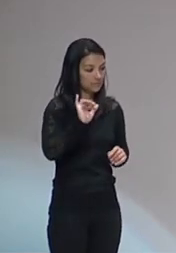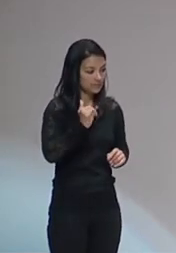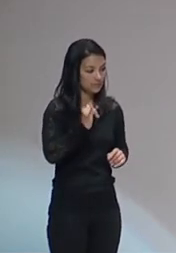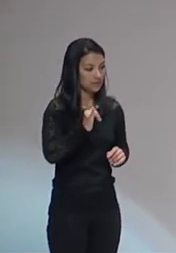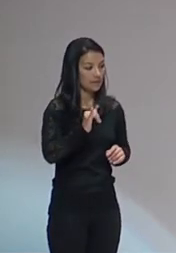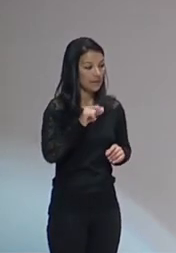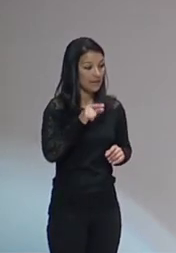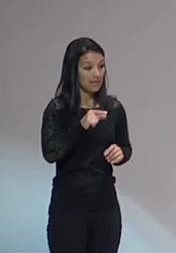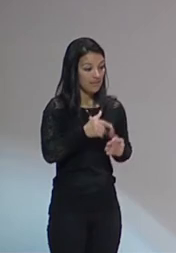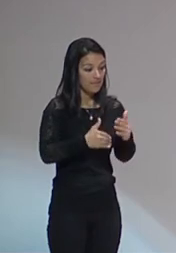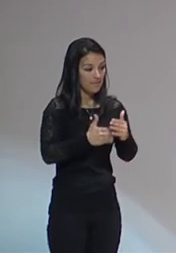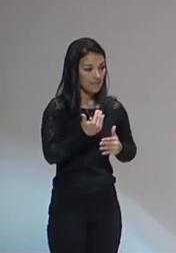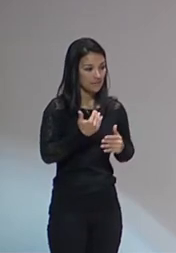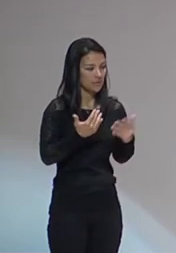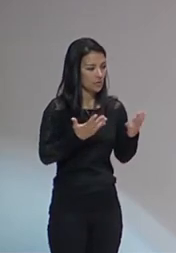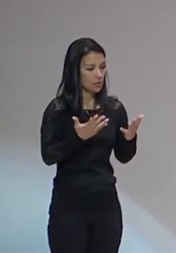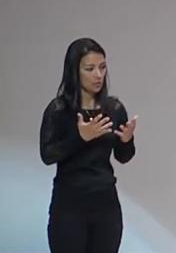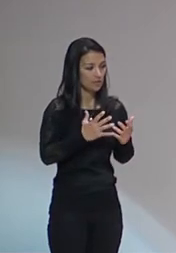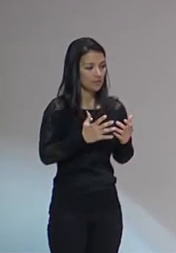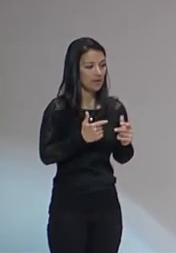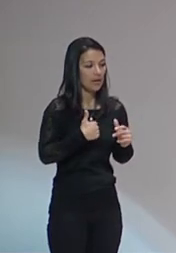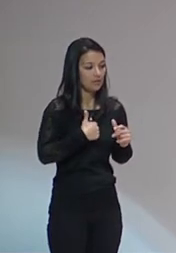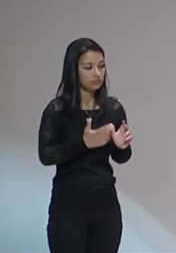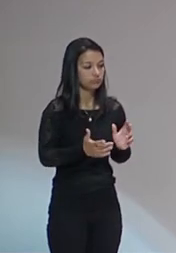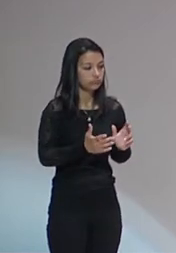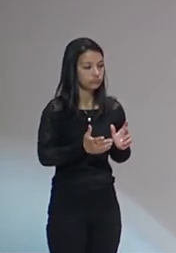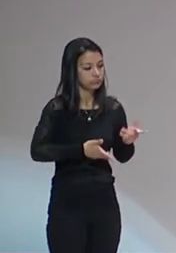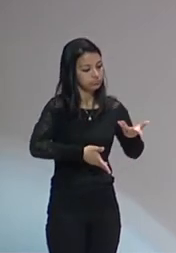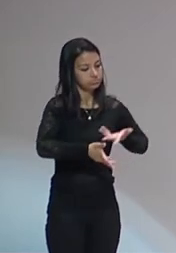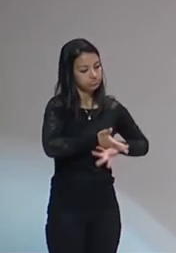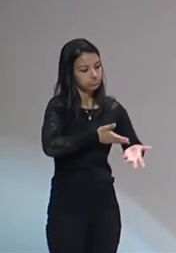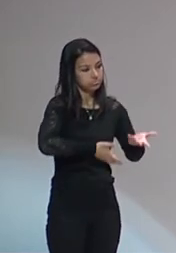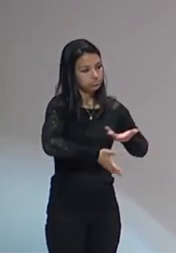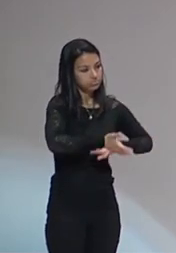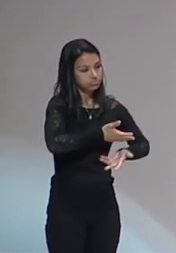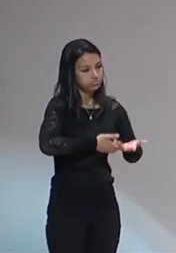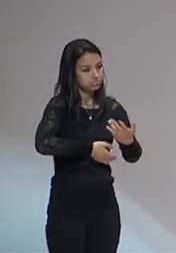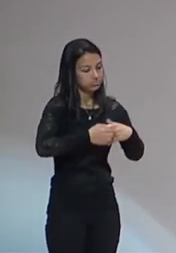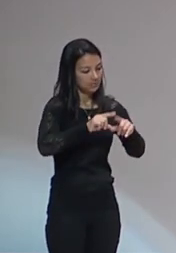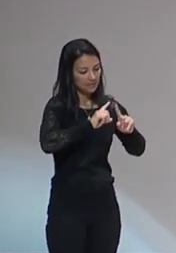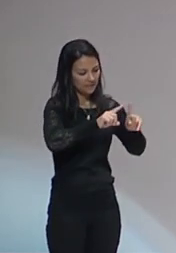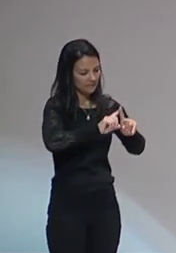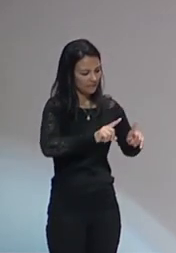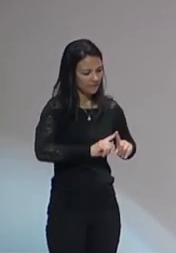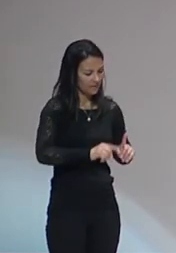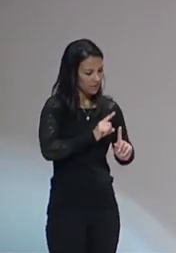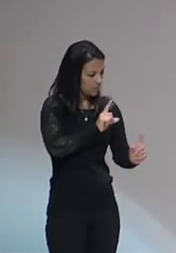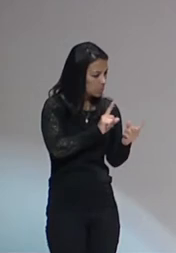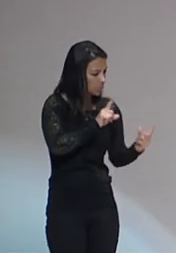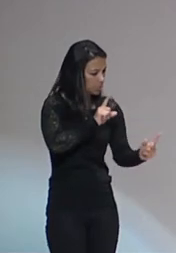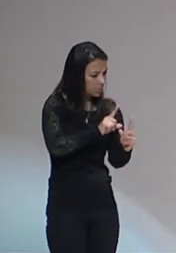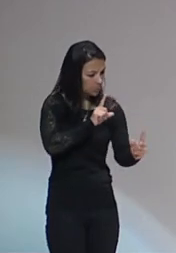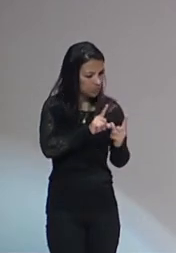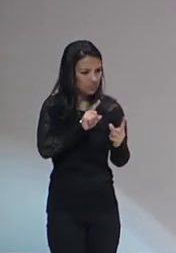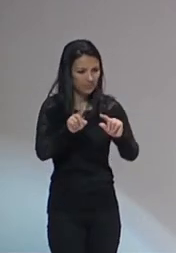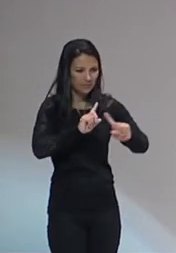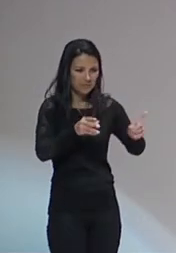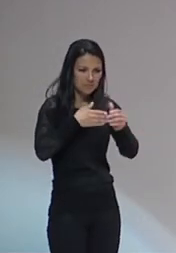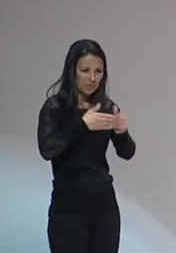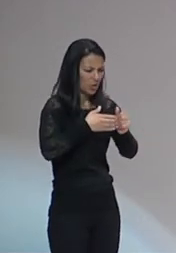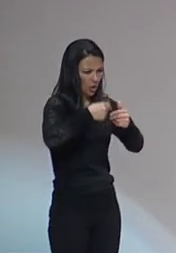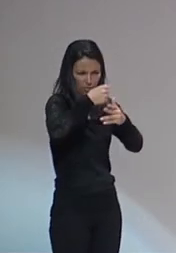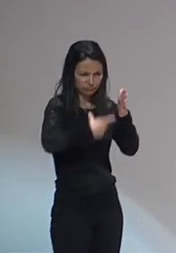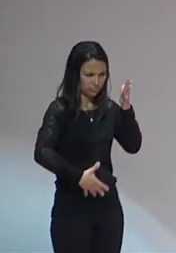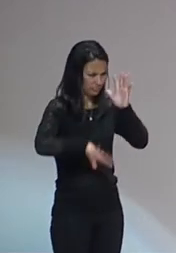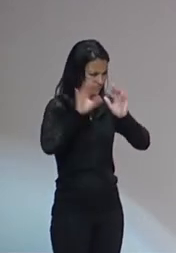a partir de el interactuar a través de diferentes acercamientos metodológicos, porque